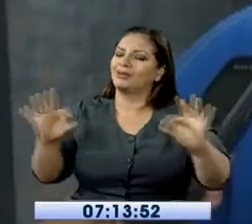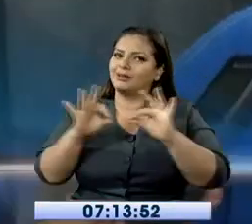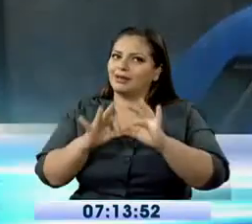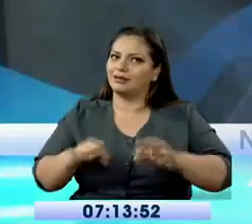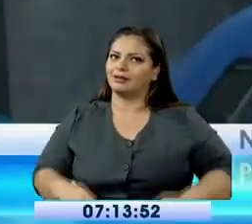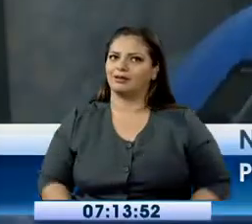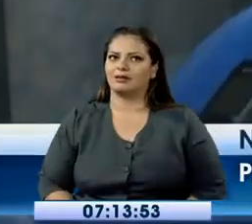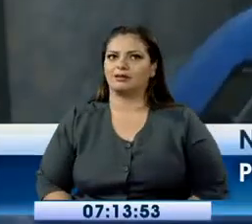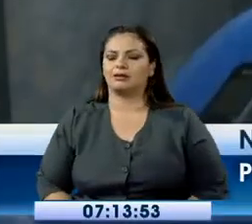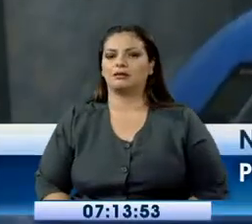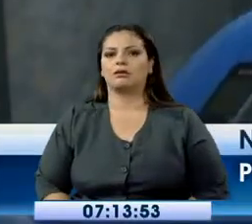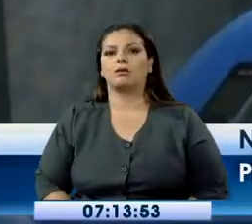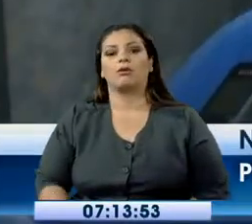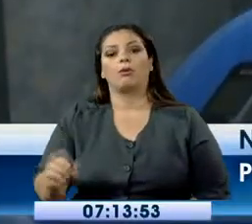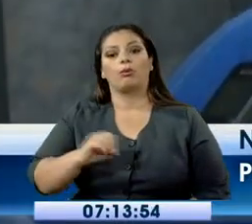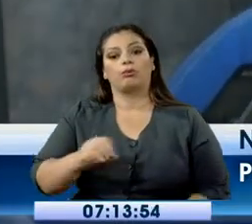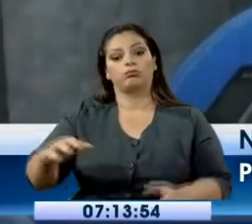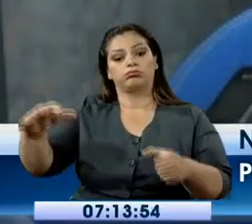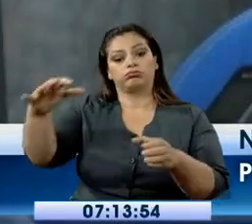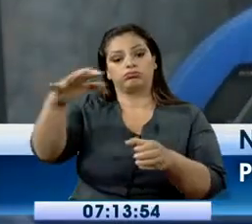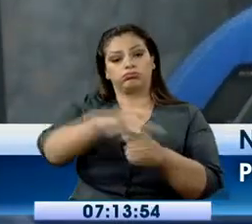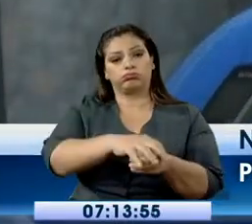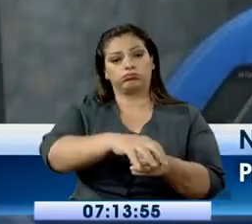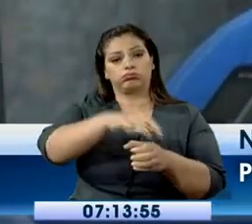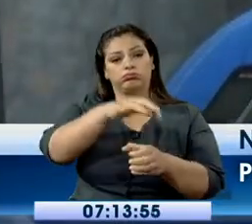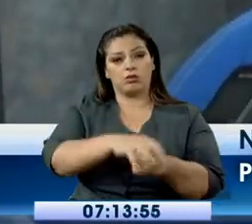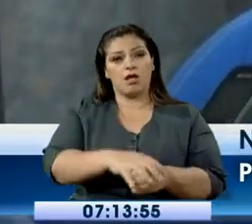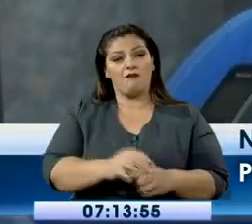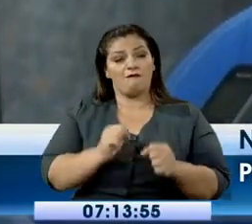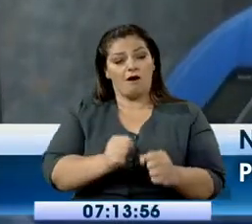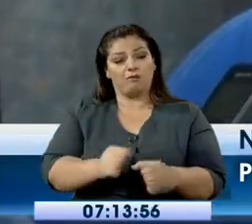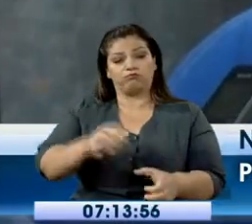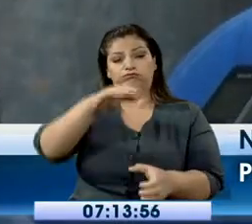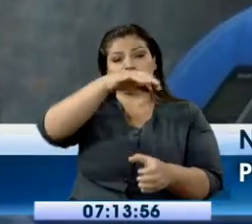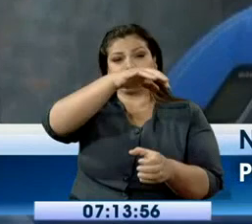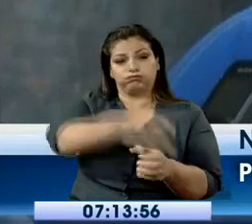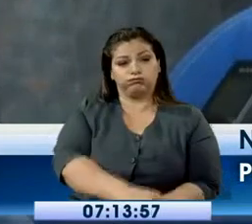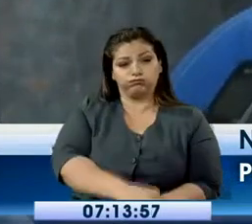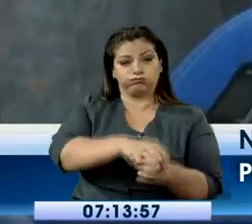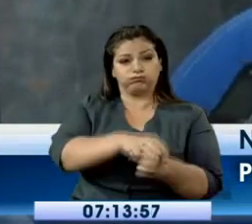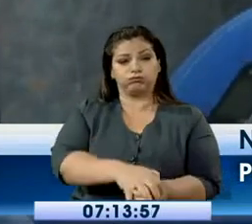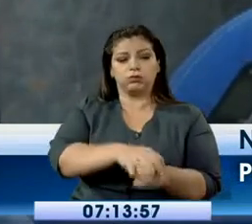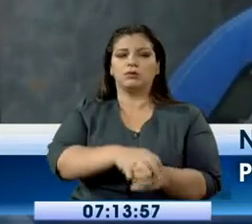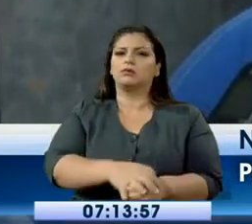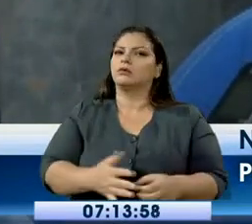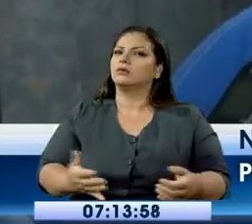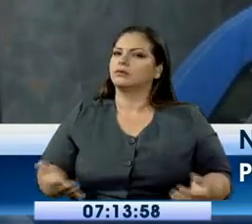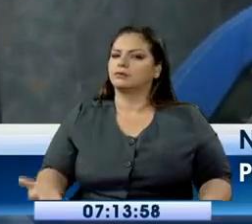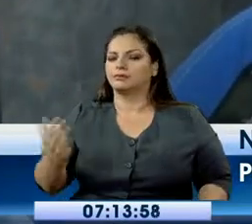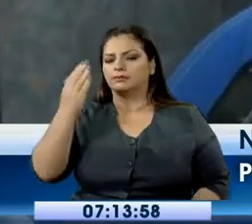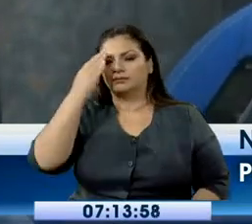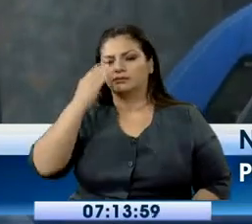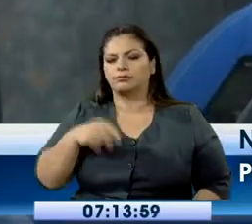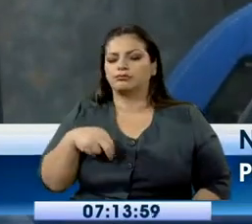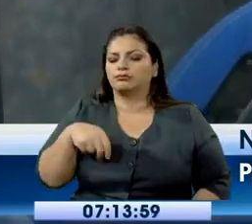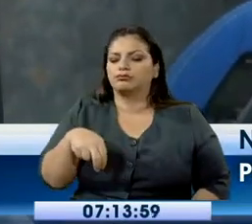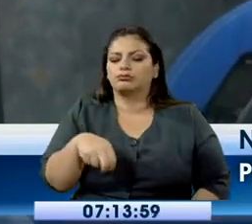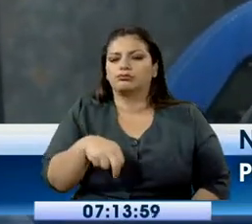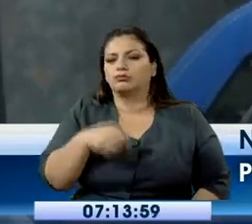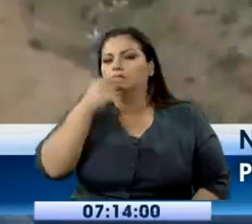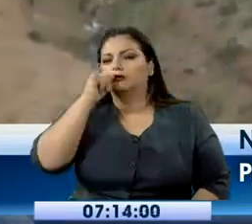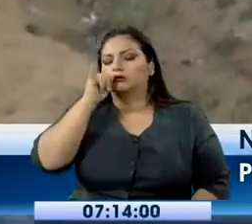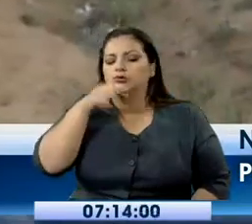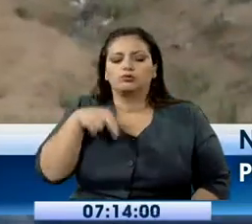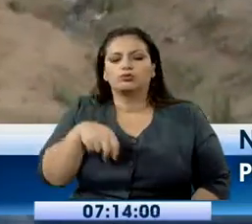buena tapa de cemento o metálica para prevenir cualquier accidente que inglute a una familia y cause una desgracia